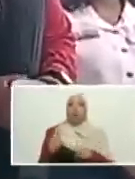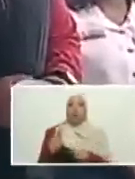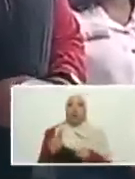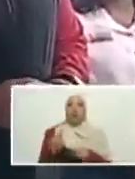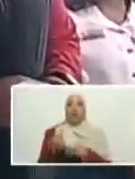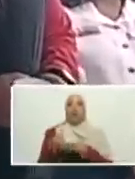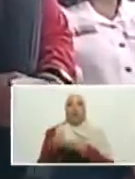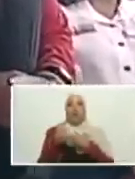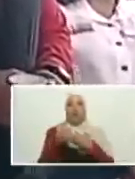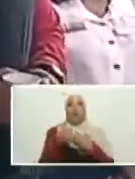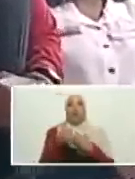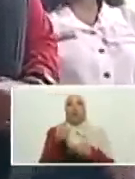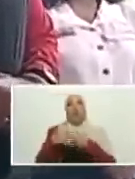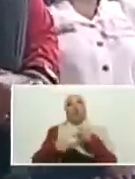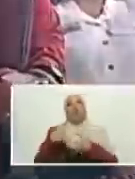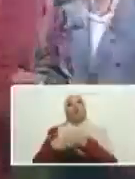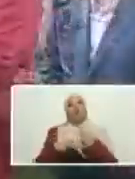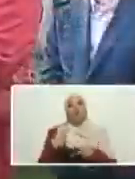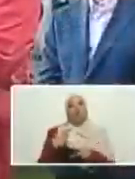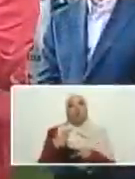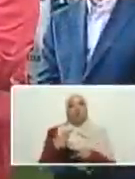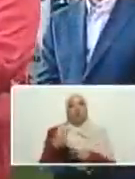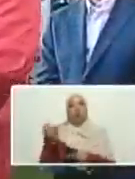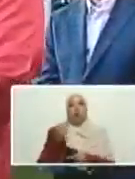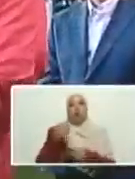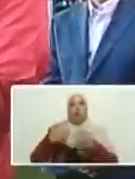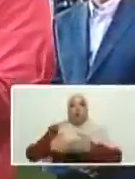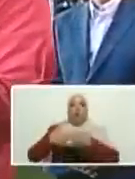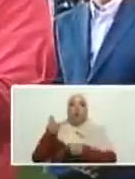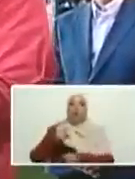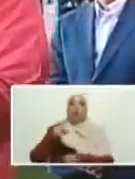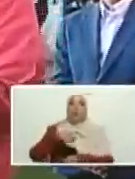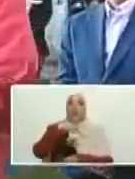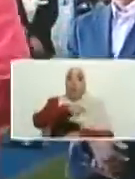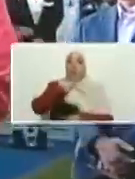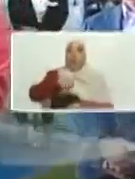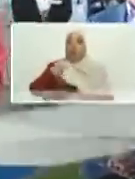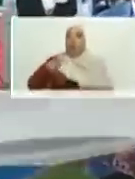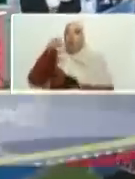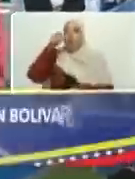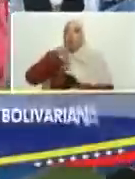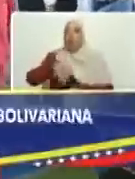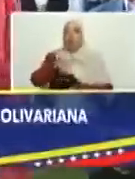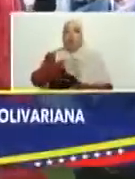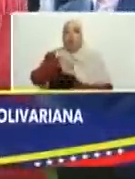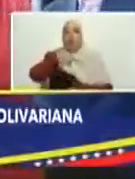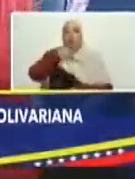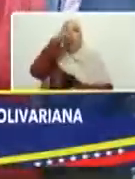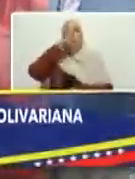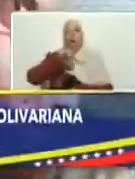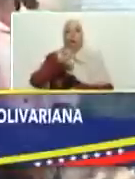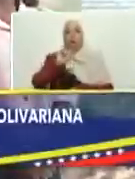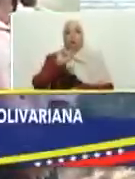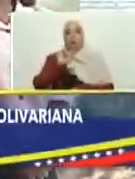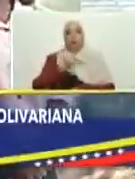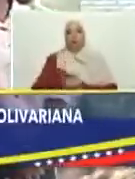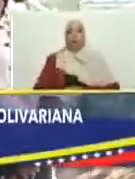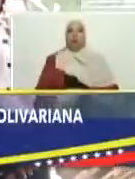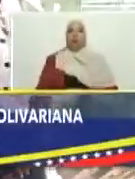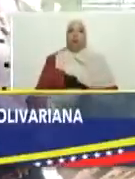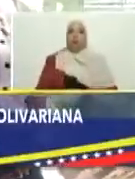abastecer. Abastecer para surtir las necesidades de nuestro pueblo. Y este año estamos a punto de